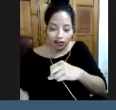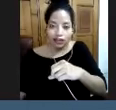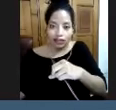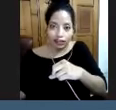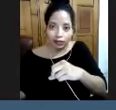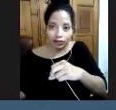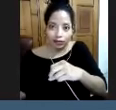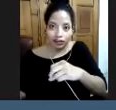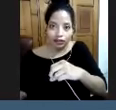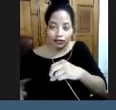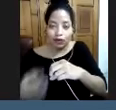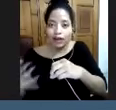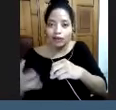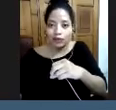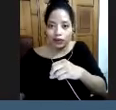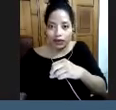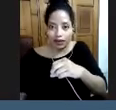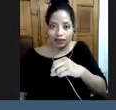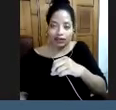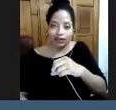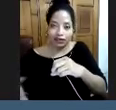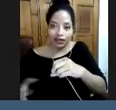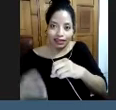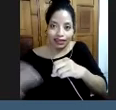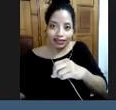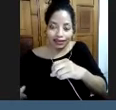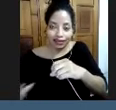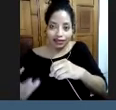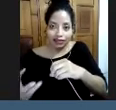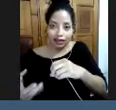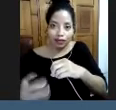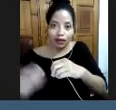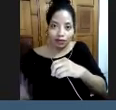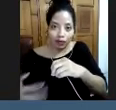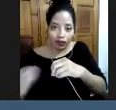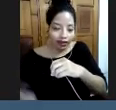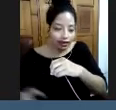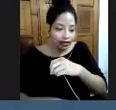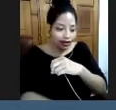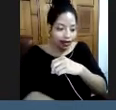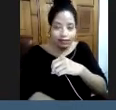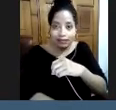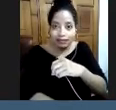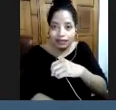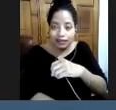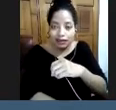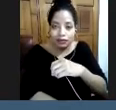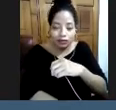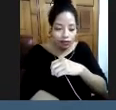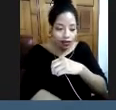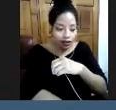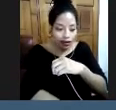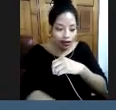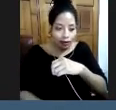proveyendo de dispositivos. No hay un programa desde el Estado para poder abastecer,